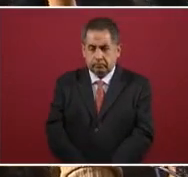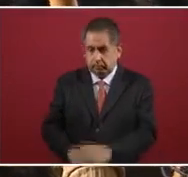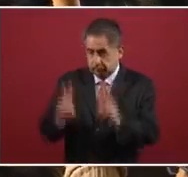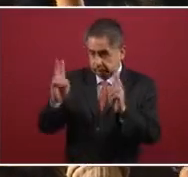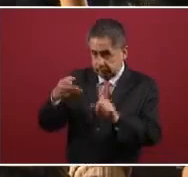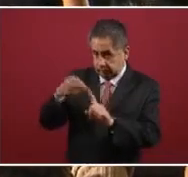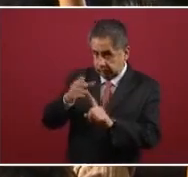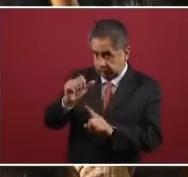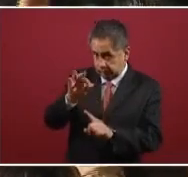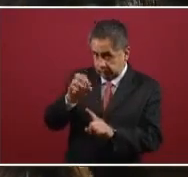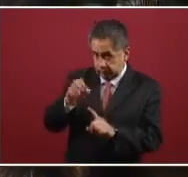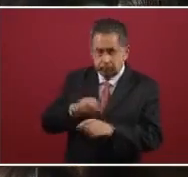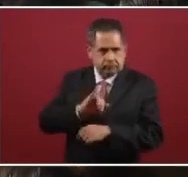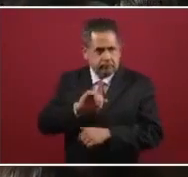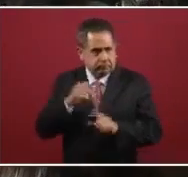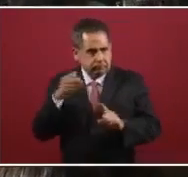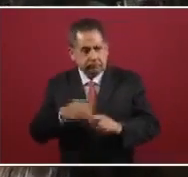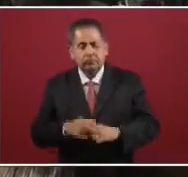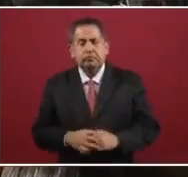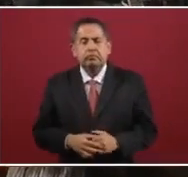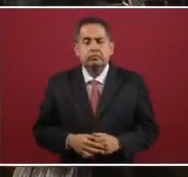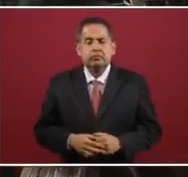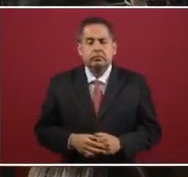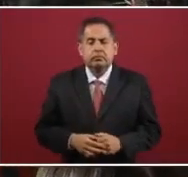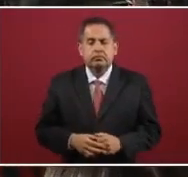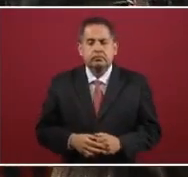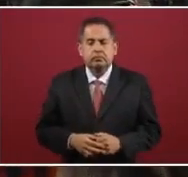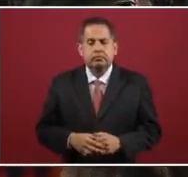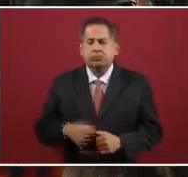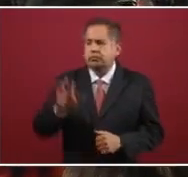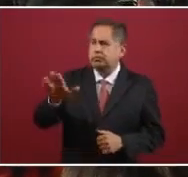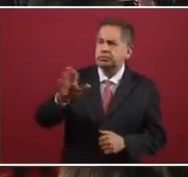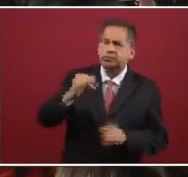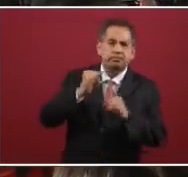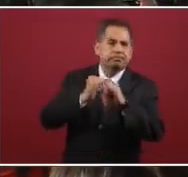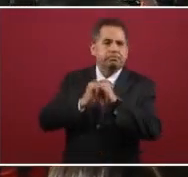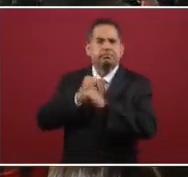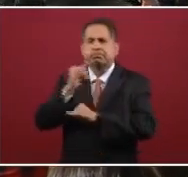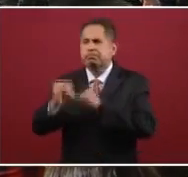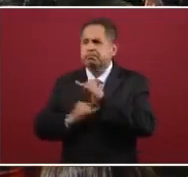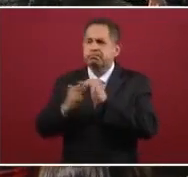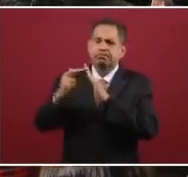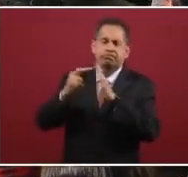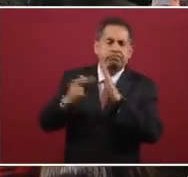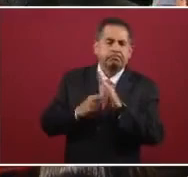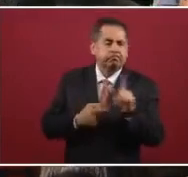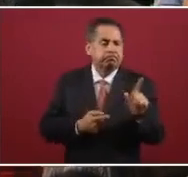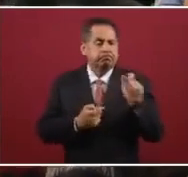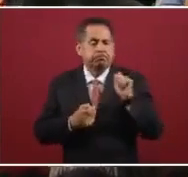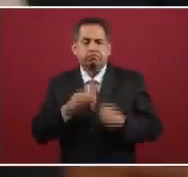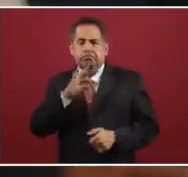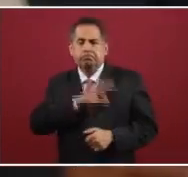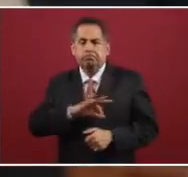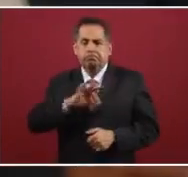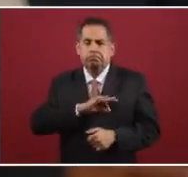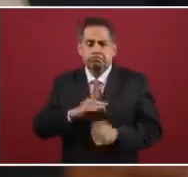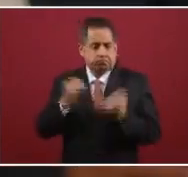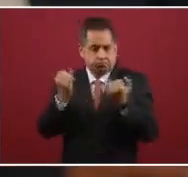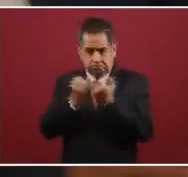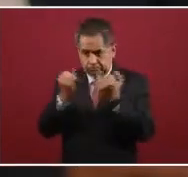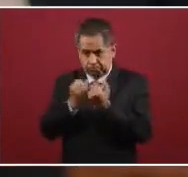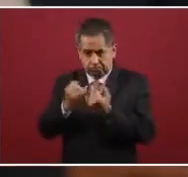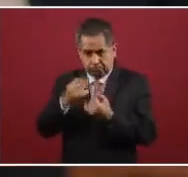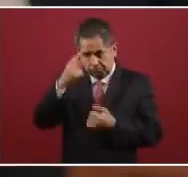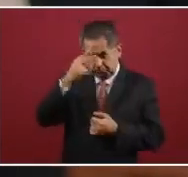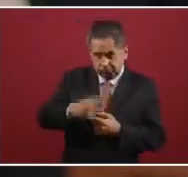de acuerdo. Claro. ¿Qué tan arriba estamos de los estándares internacionales en cuanto a cobro de las comisiones? y cuánto